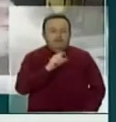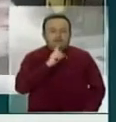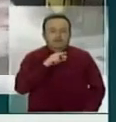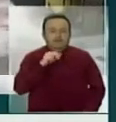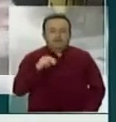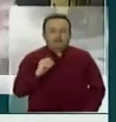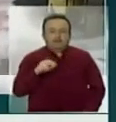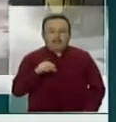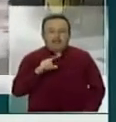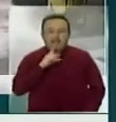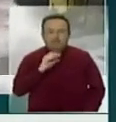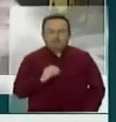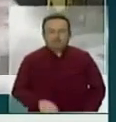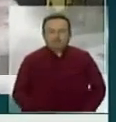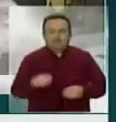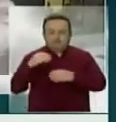buenas tardes.